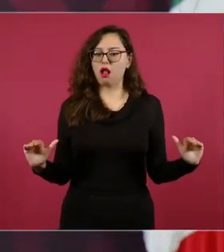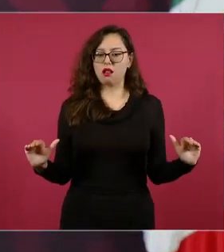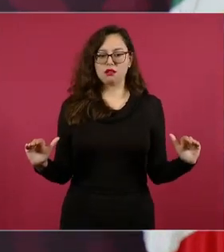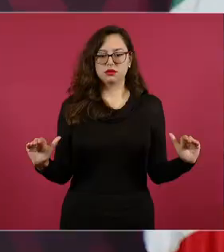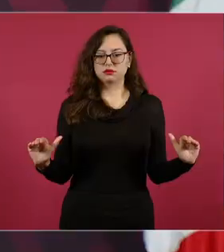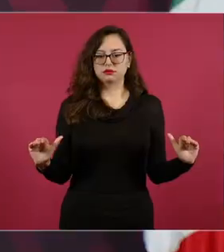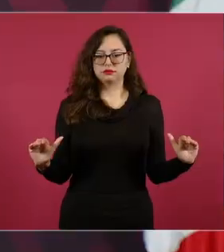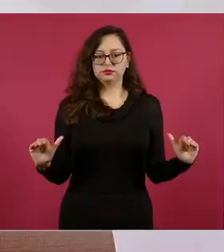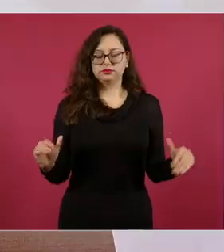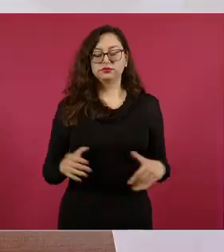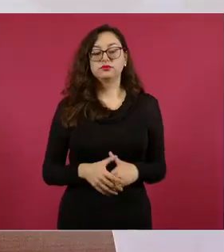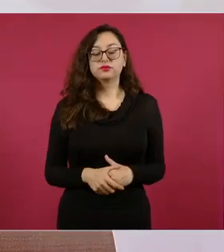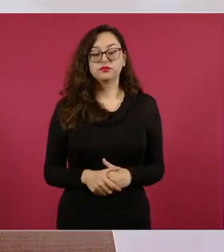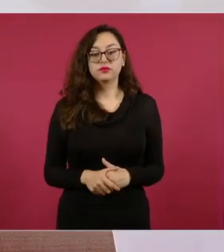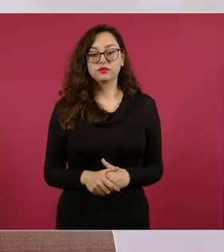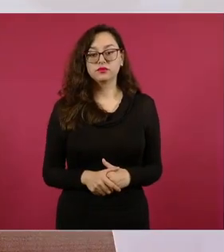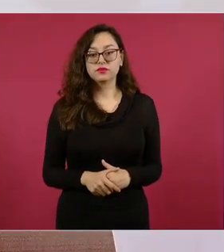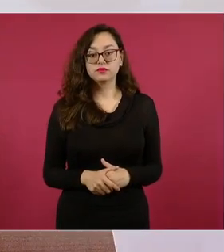de